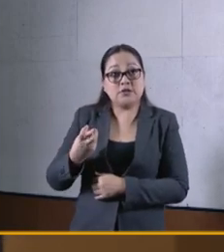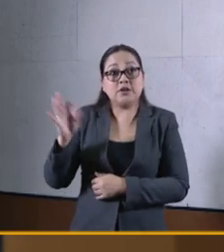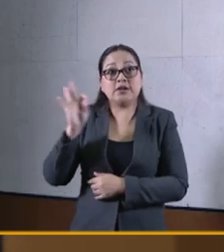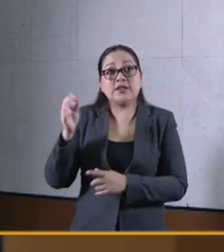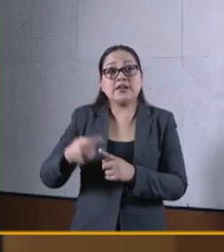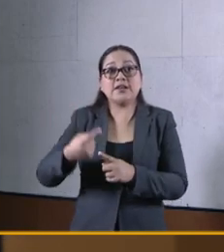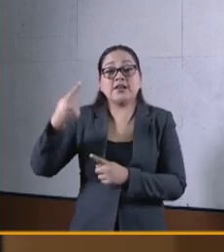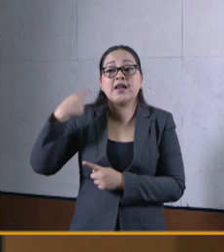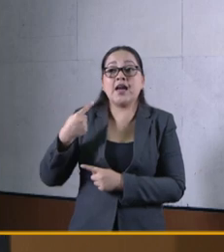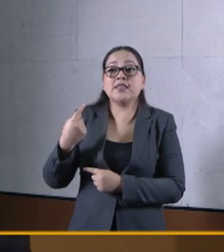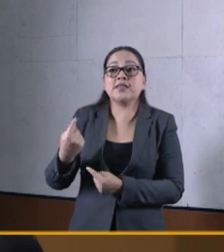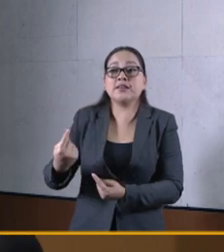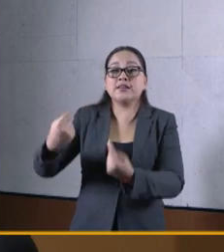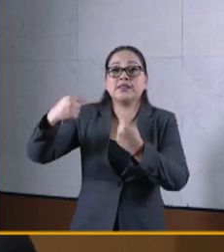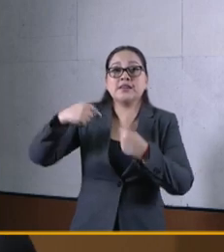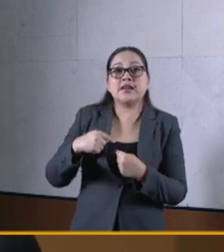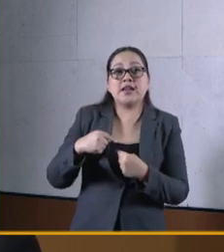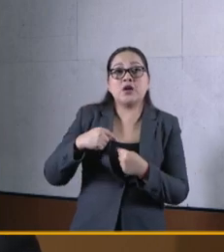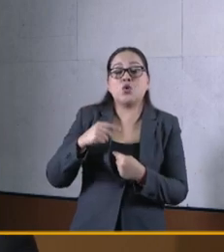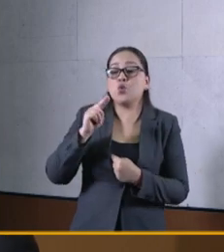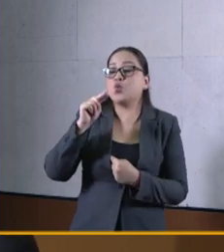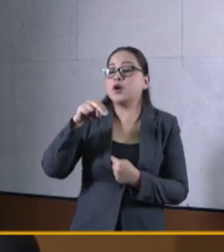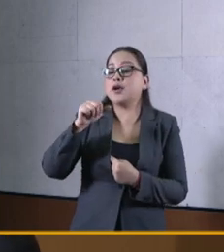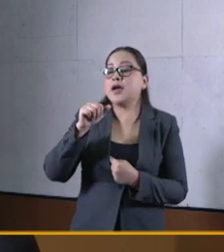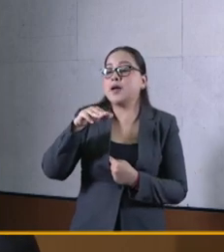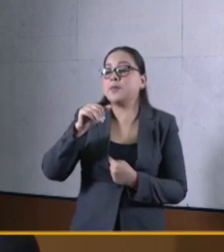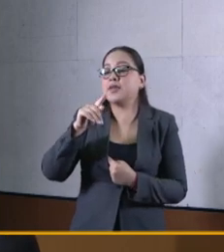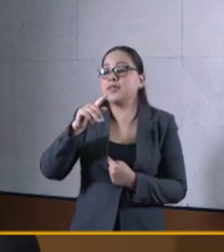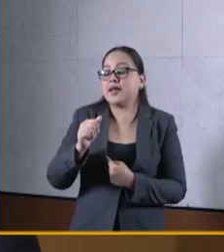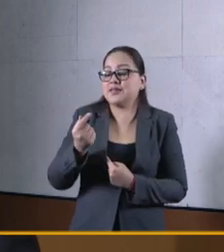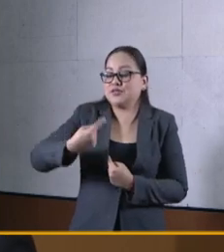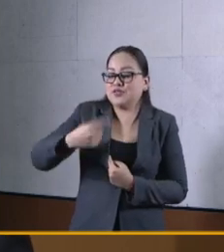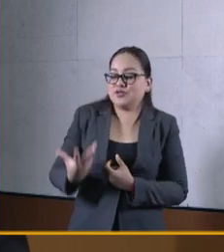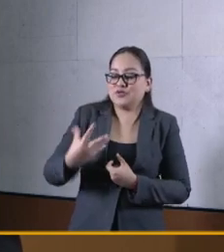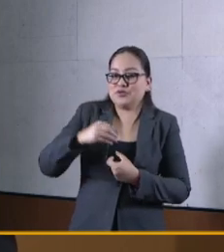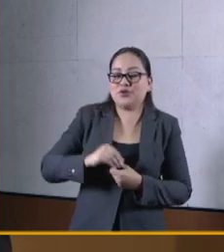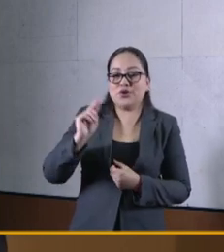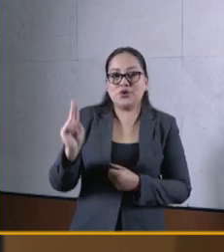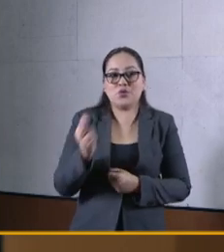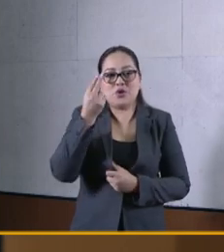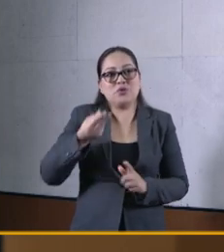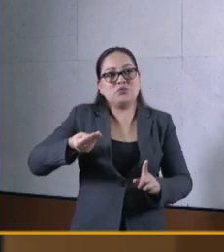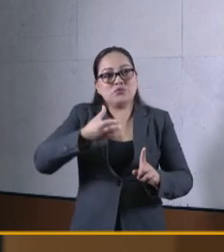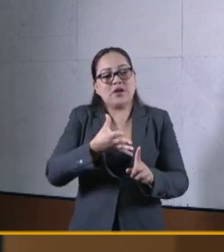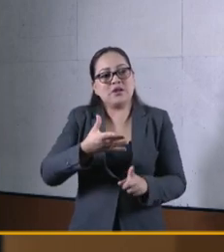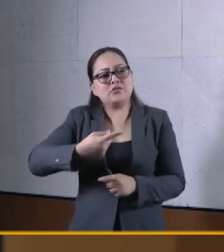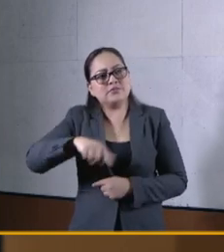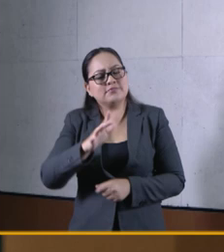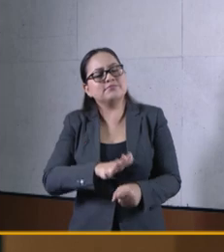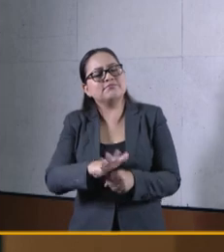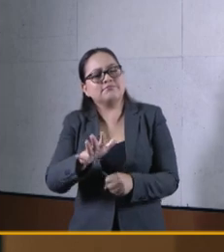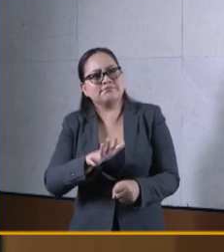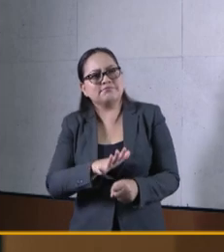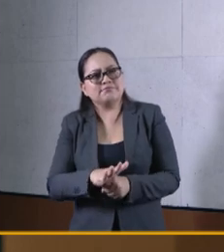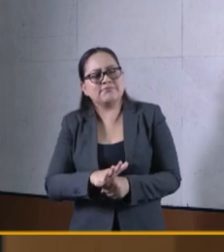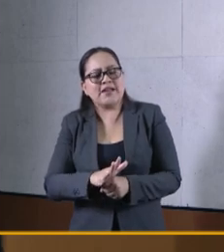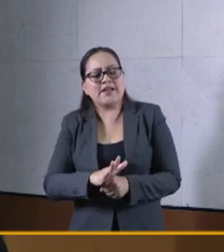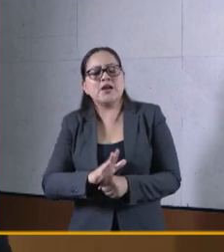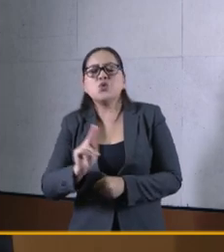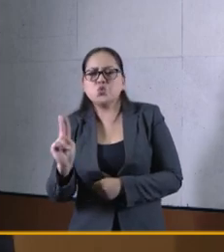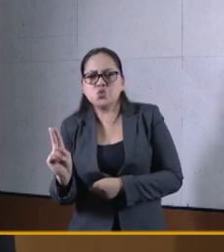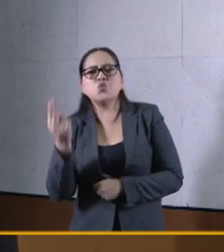nos referimos a ella simplemente y sin adjetivos le decimos la